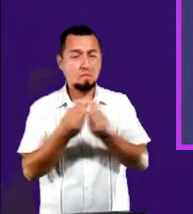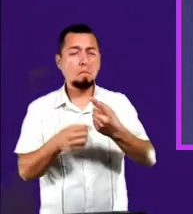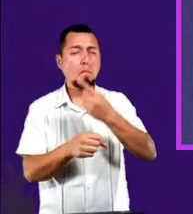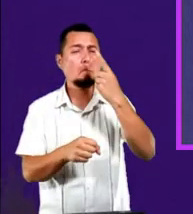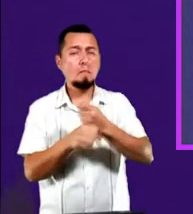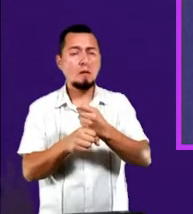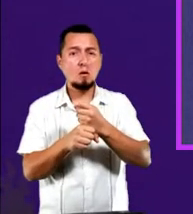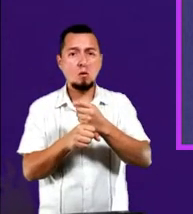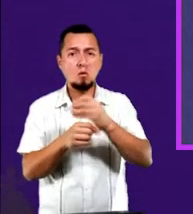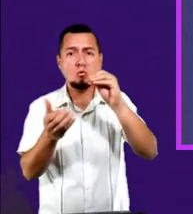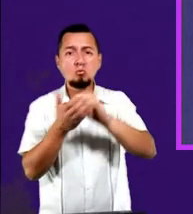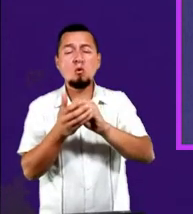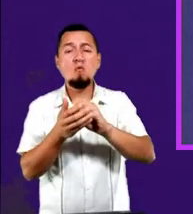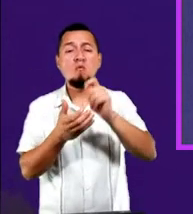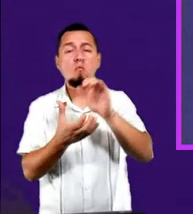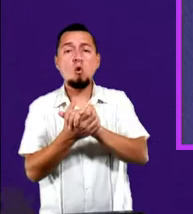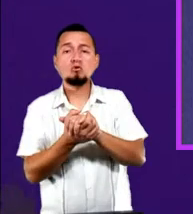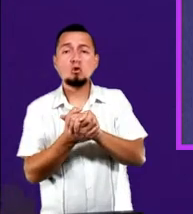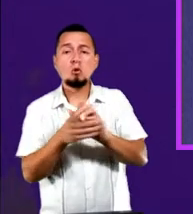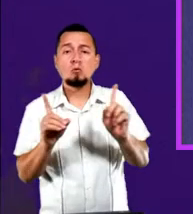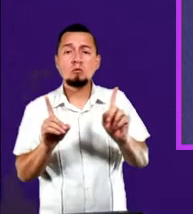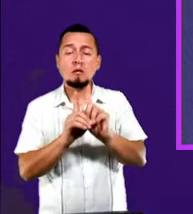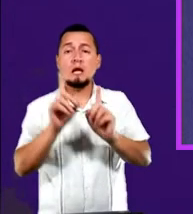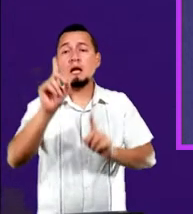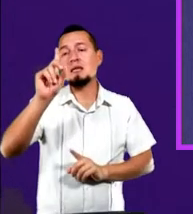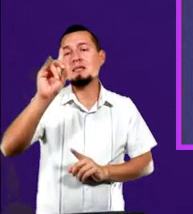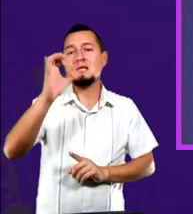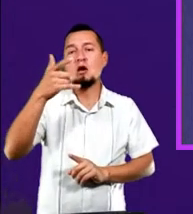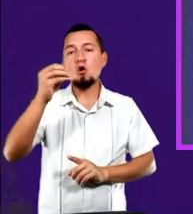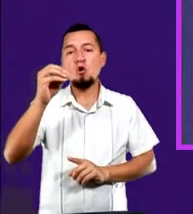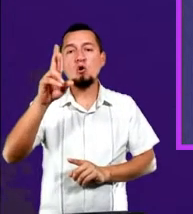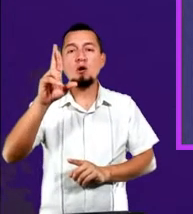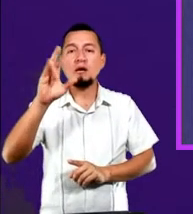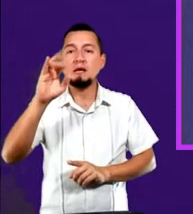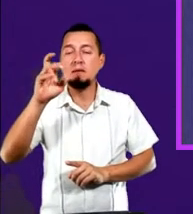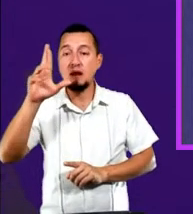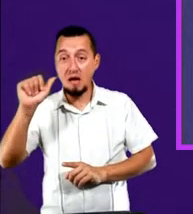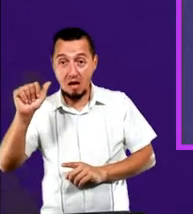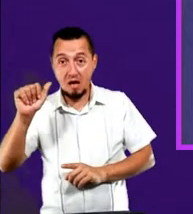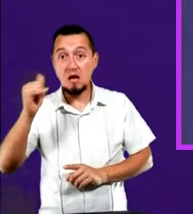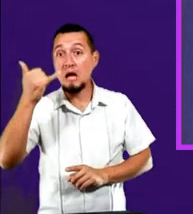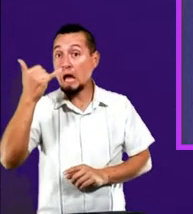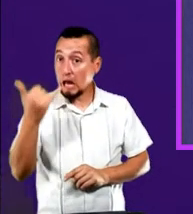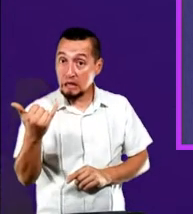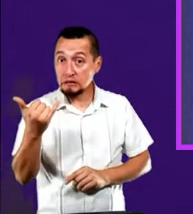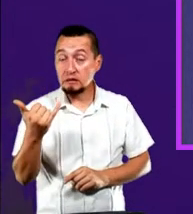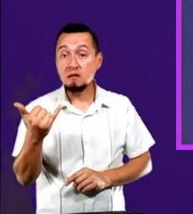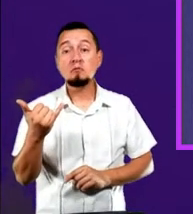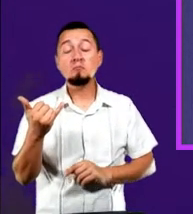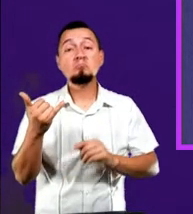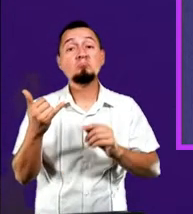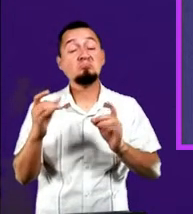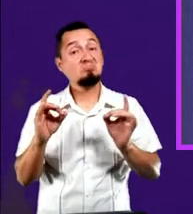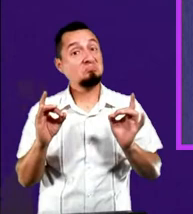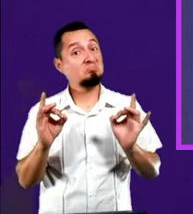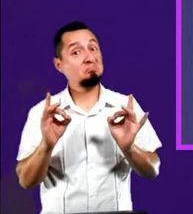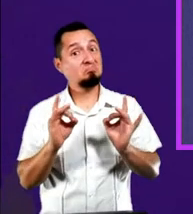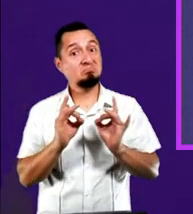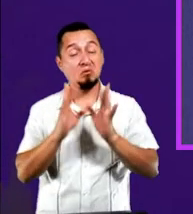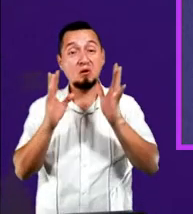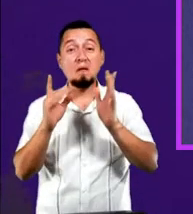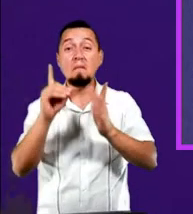Rivera. Y la coincidencia entre 1917 y